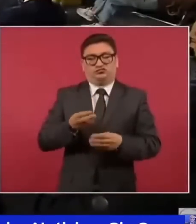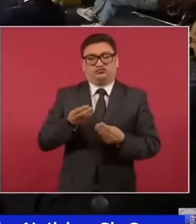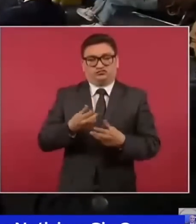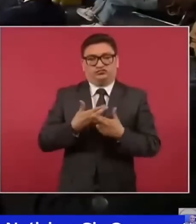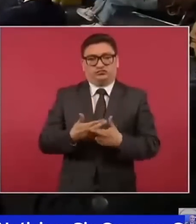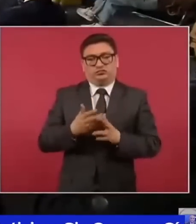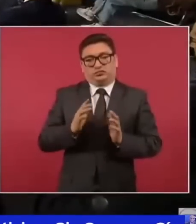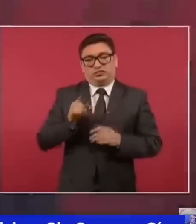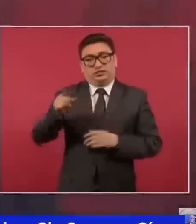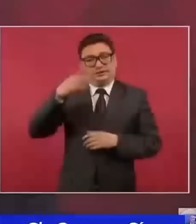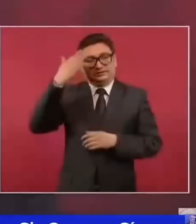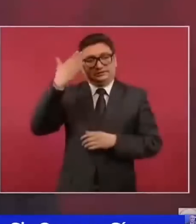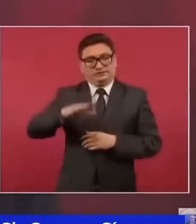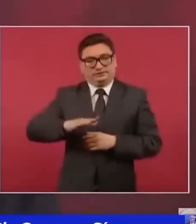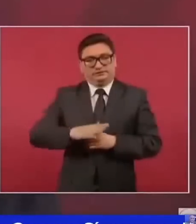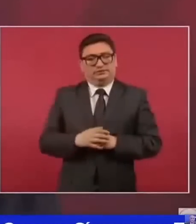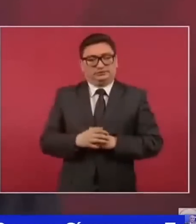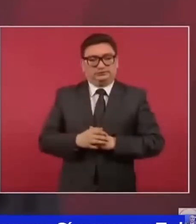o él sabe,